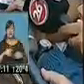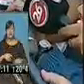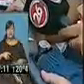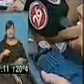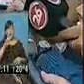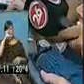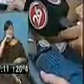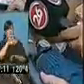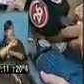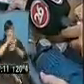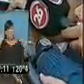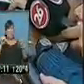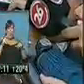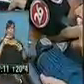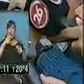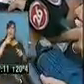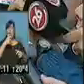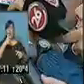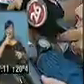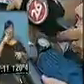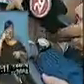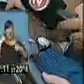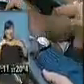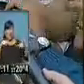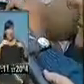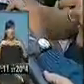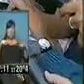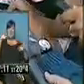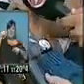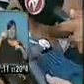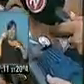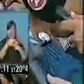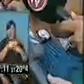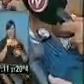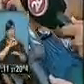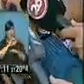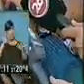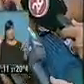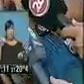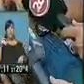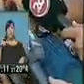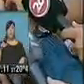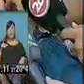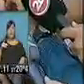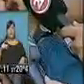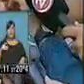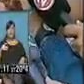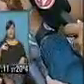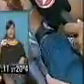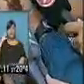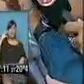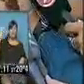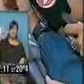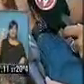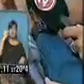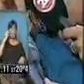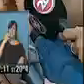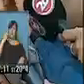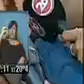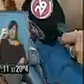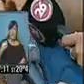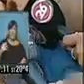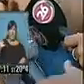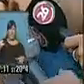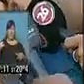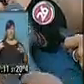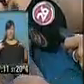ningún silbido, hubo gritos de dos personas, porque, insisto, no lo tomes a mal, pues córremelo, por favor, bájalo, o puede